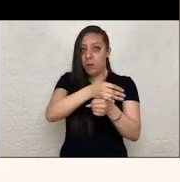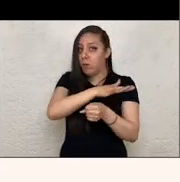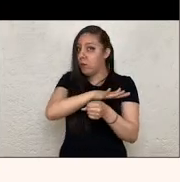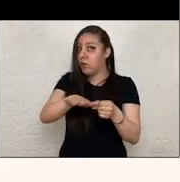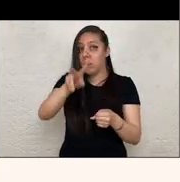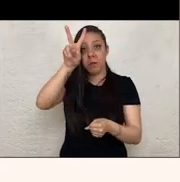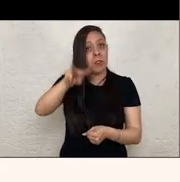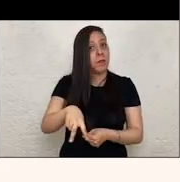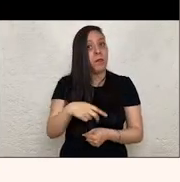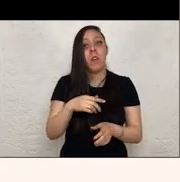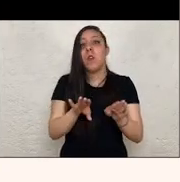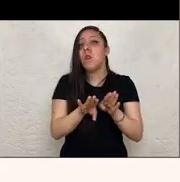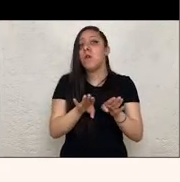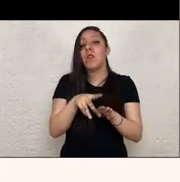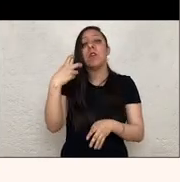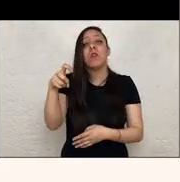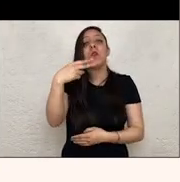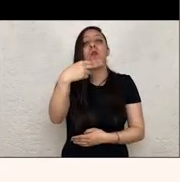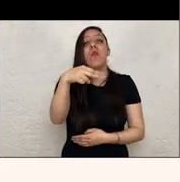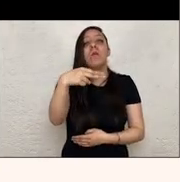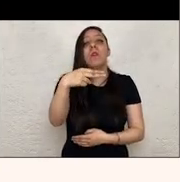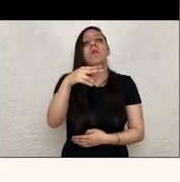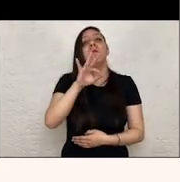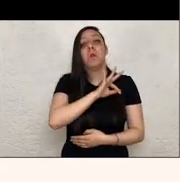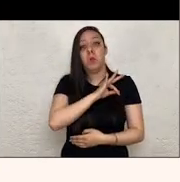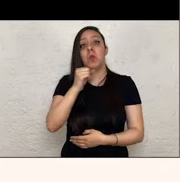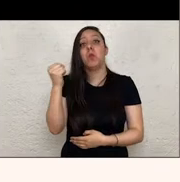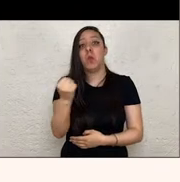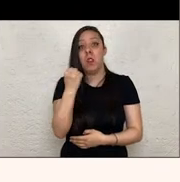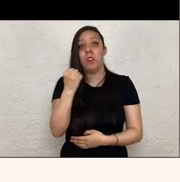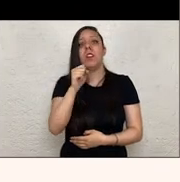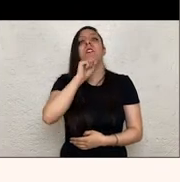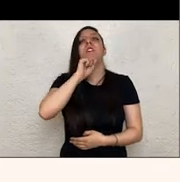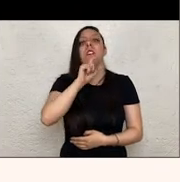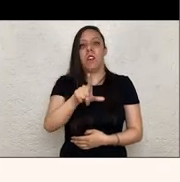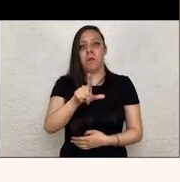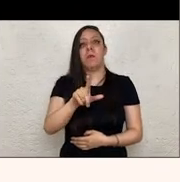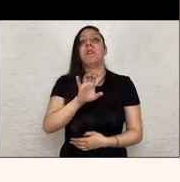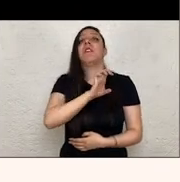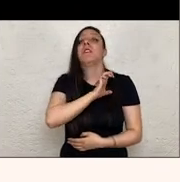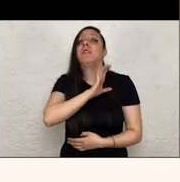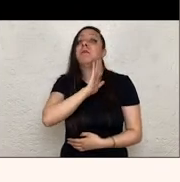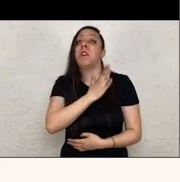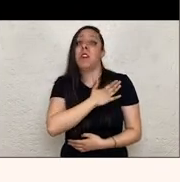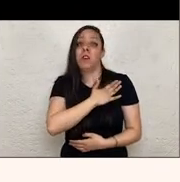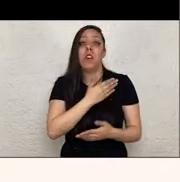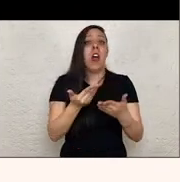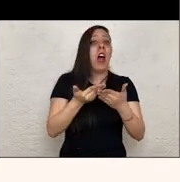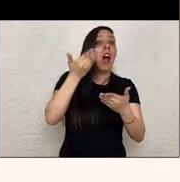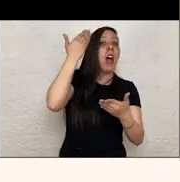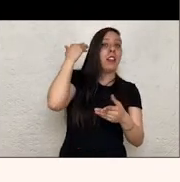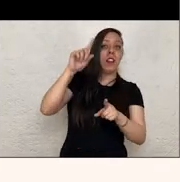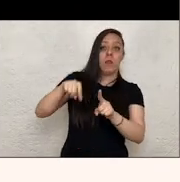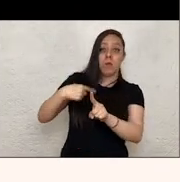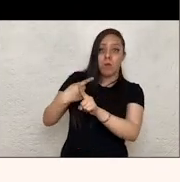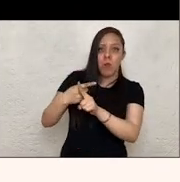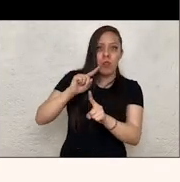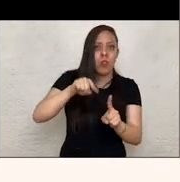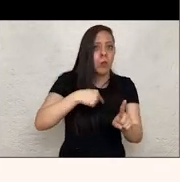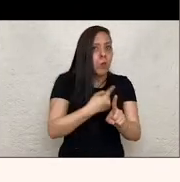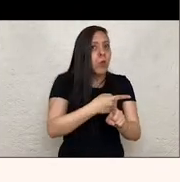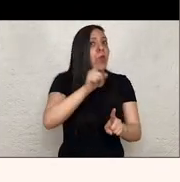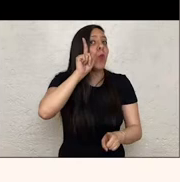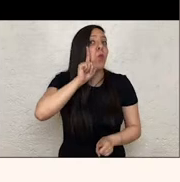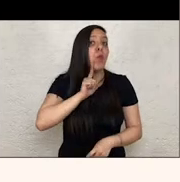ese nombre, pero nunca se daba en realidad porque era un nombre de mala suerte. Y también los españoles, antes de violar a las